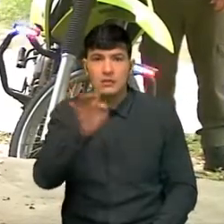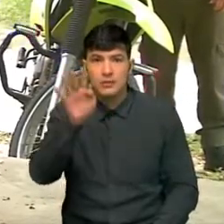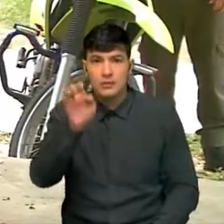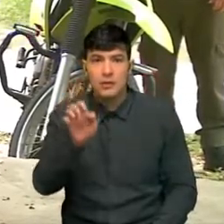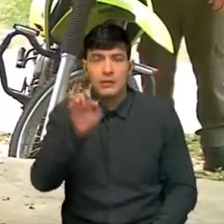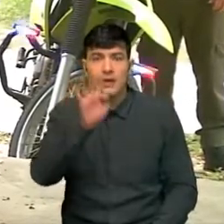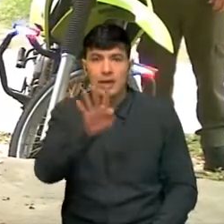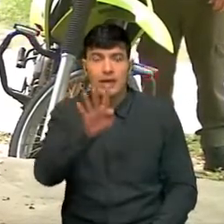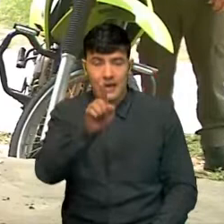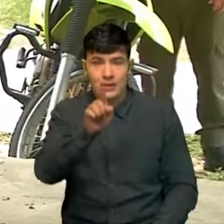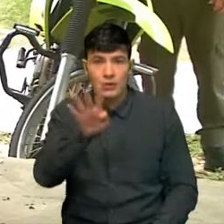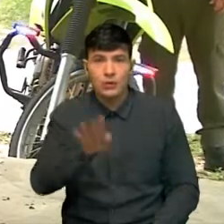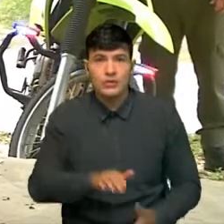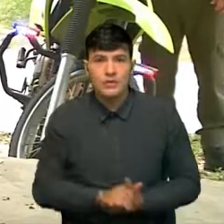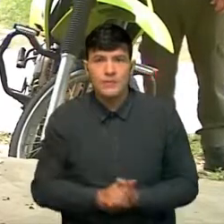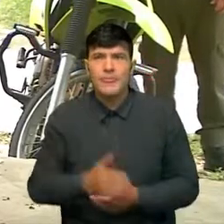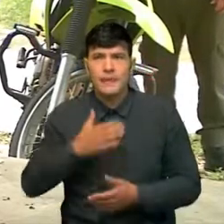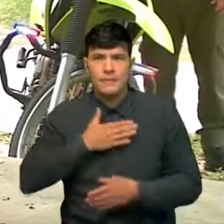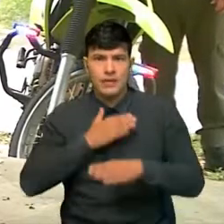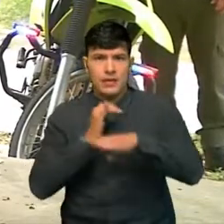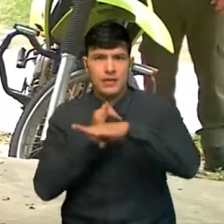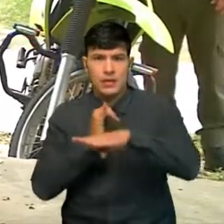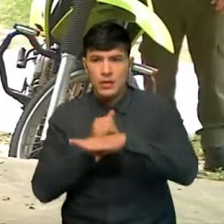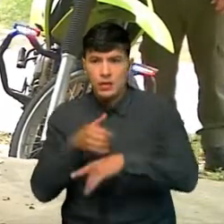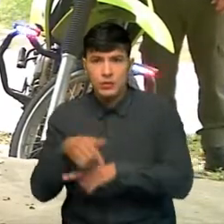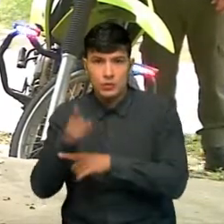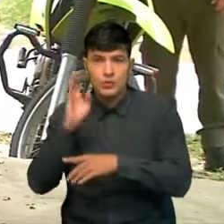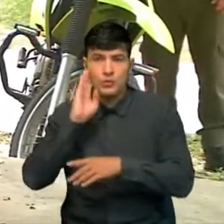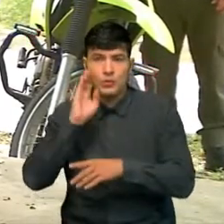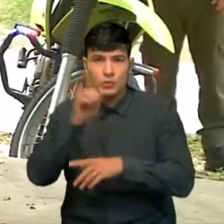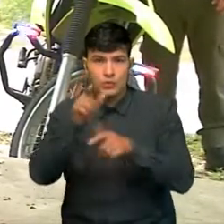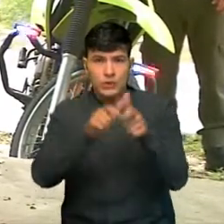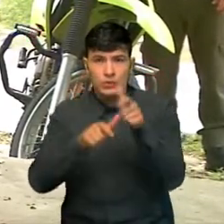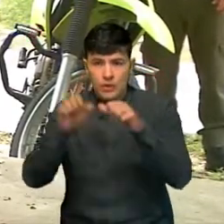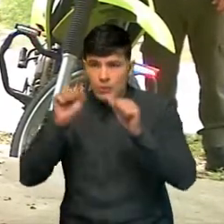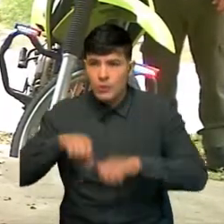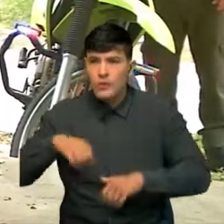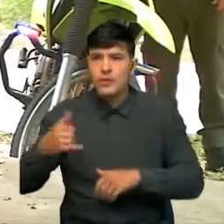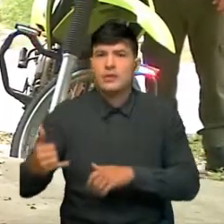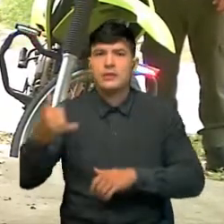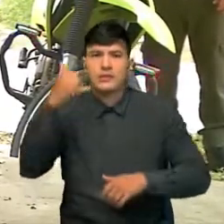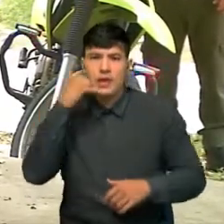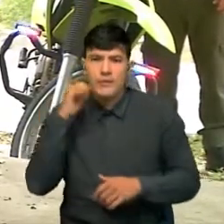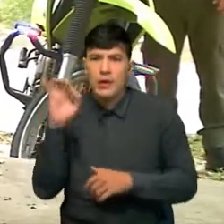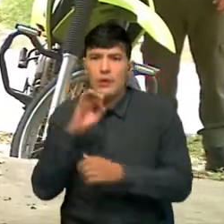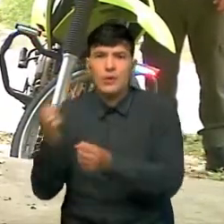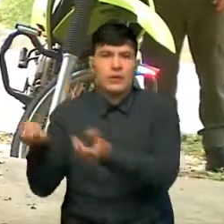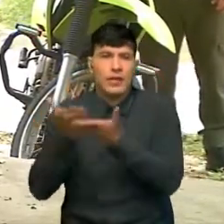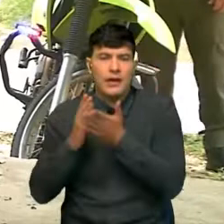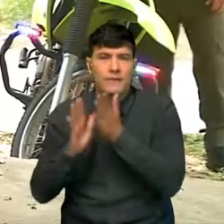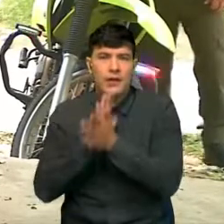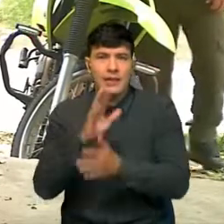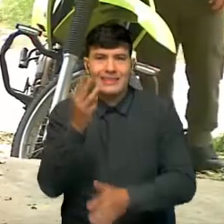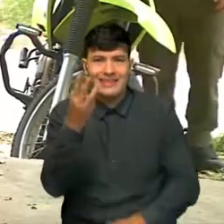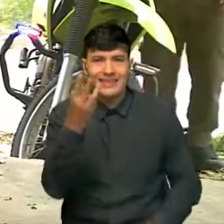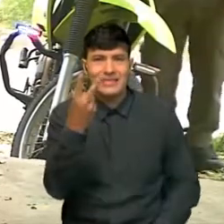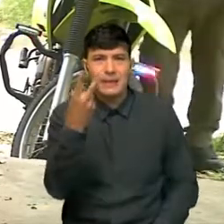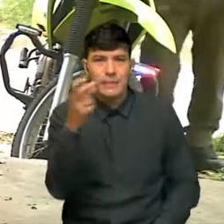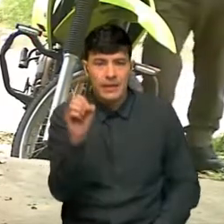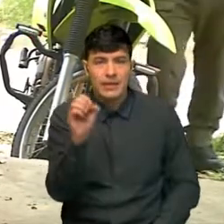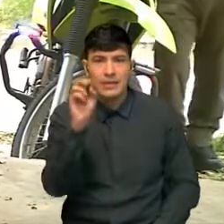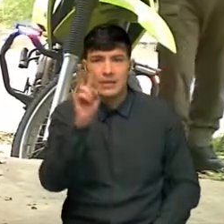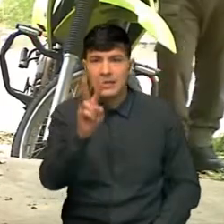301-346-1914. Igualmente, mi número institucional para que ustedes me puedan dar información es el